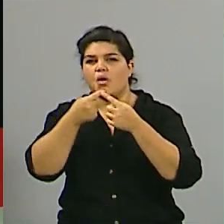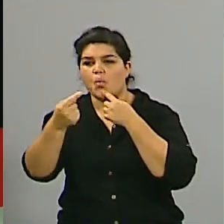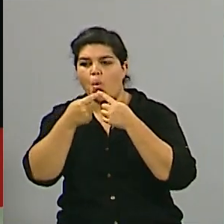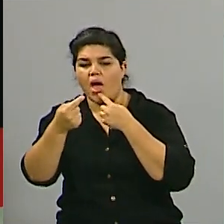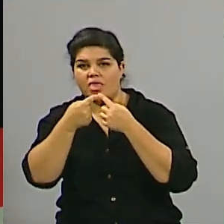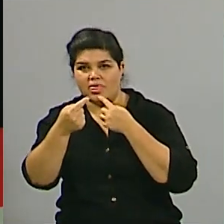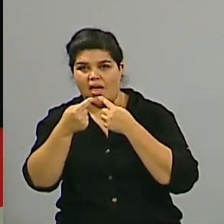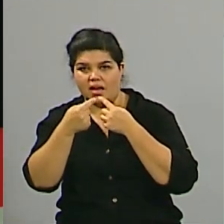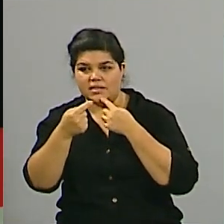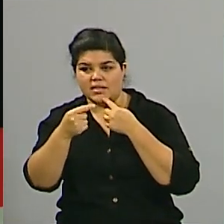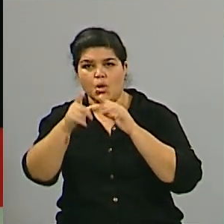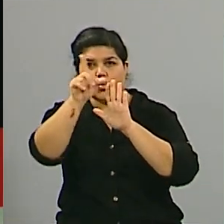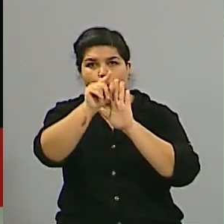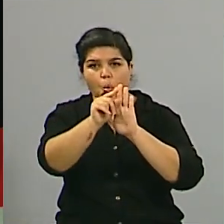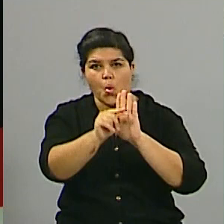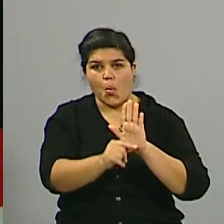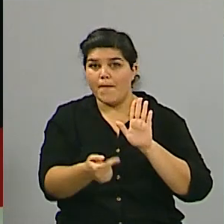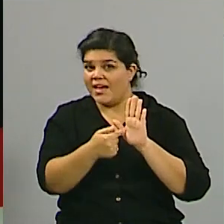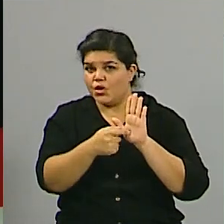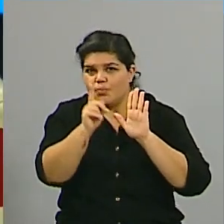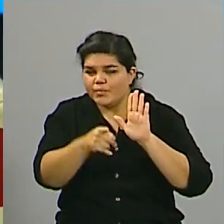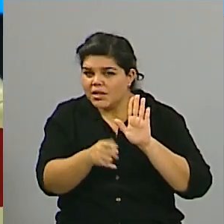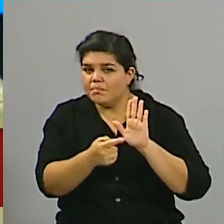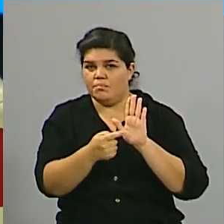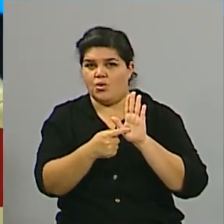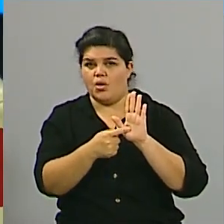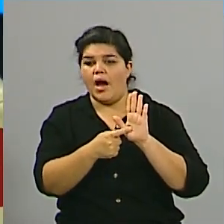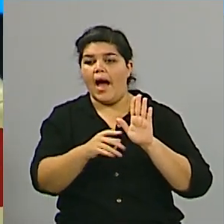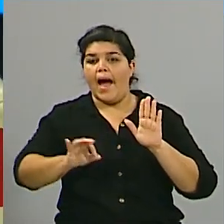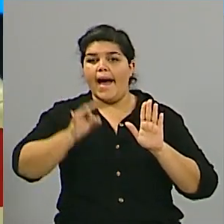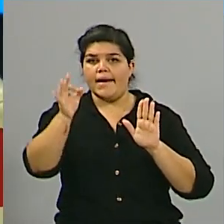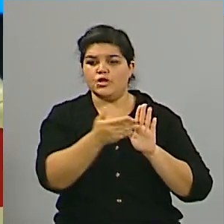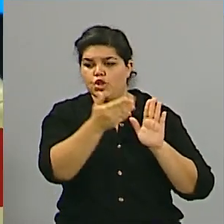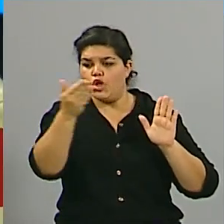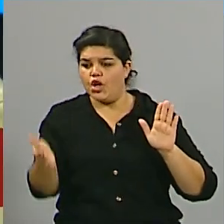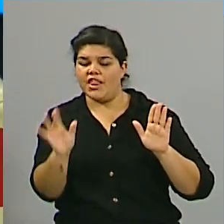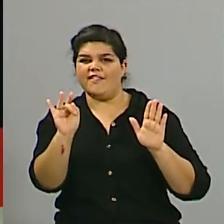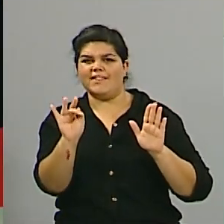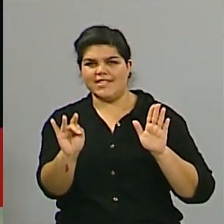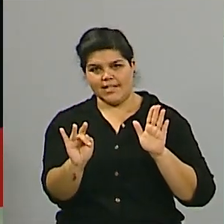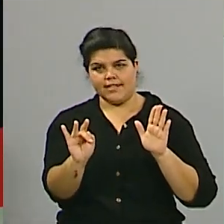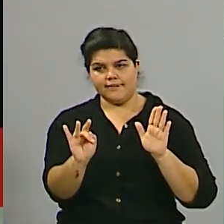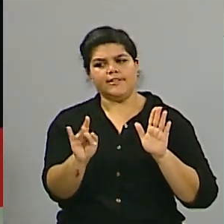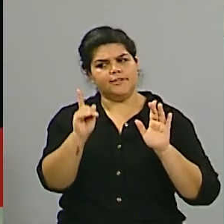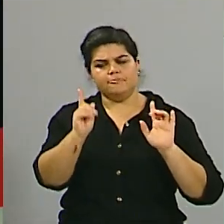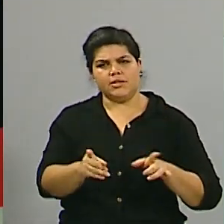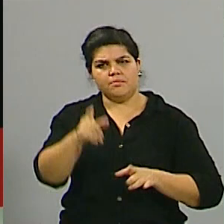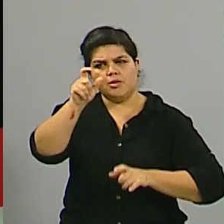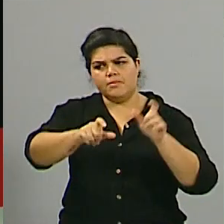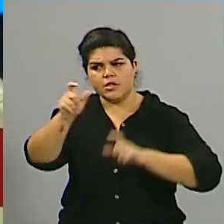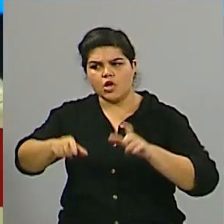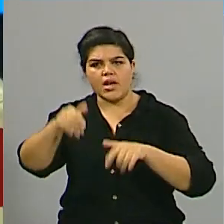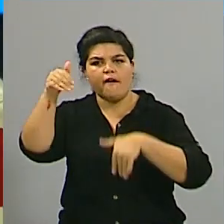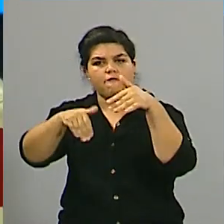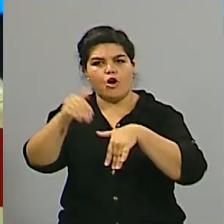en definitiva determina un poco en un año difícil una elección. Mucha gente va y vota pensando en que no le alcanza, en la inflación,